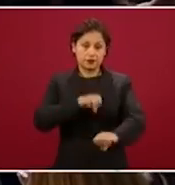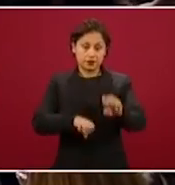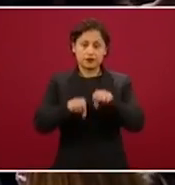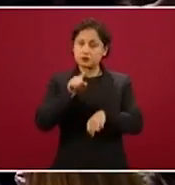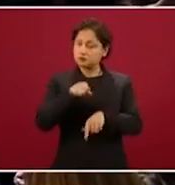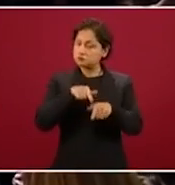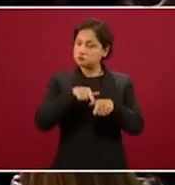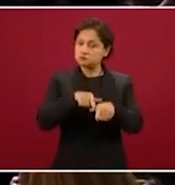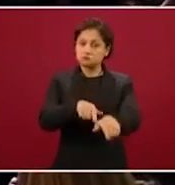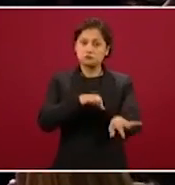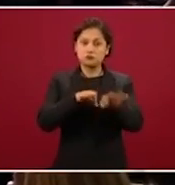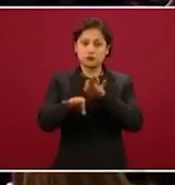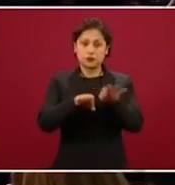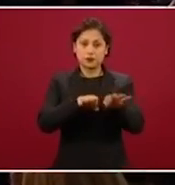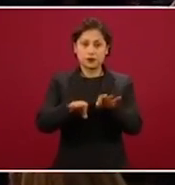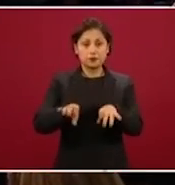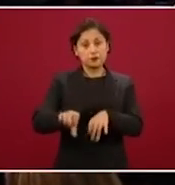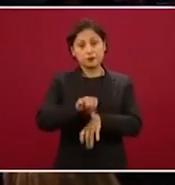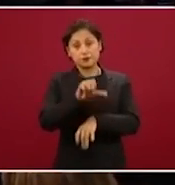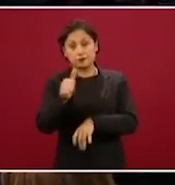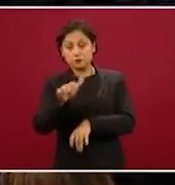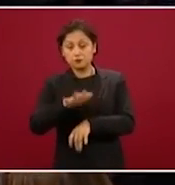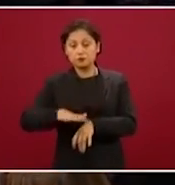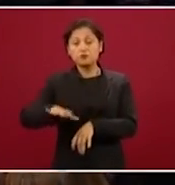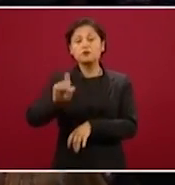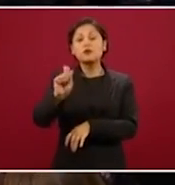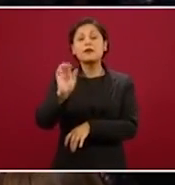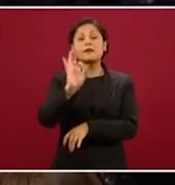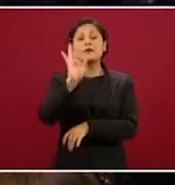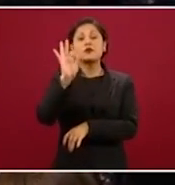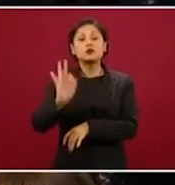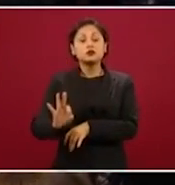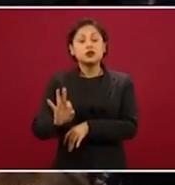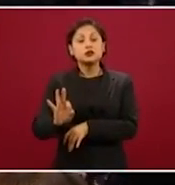El 20% planteó